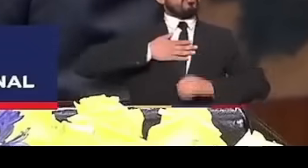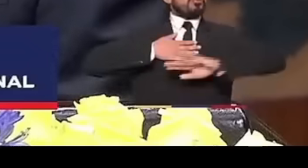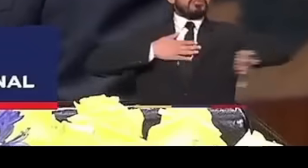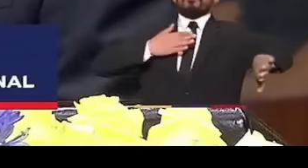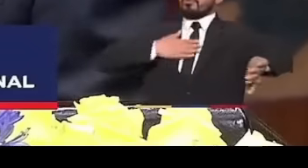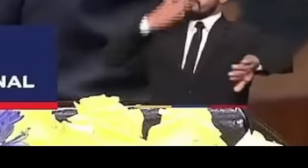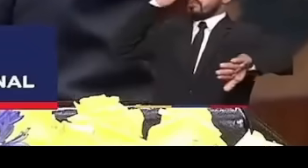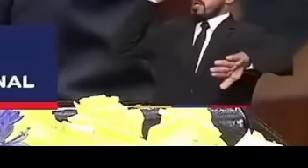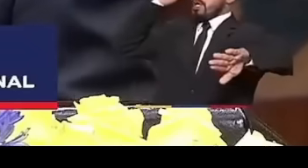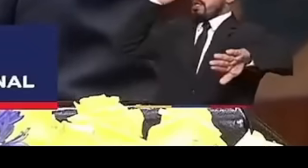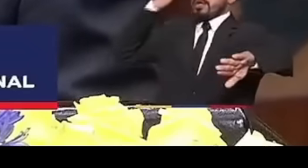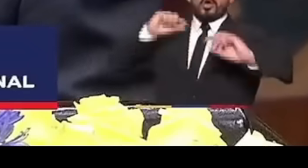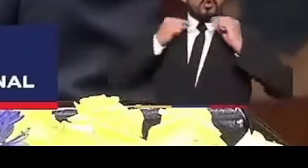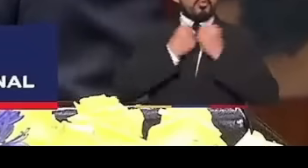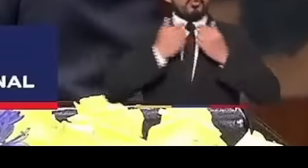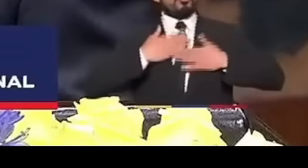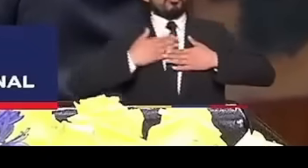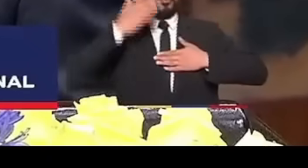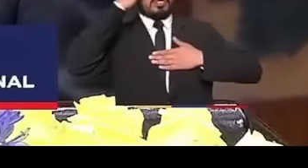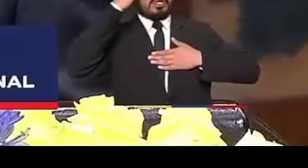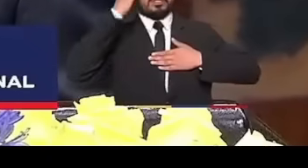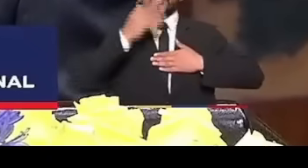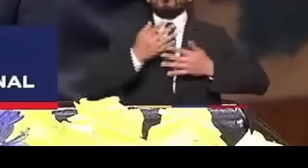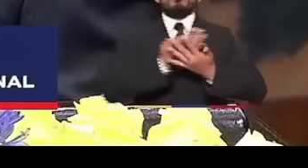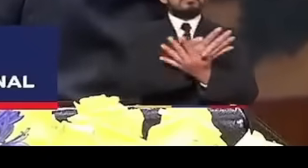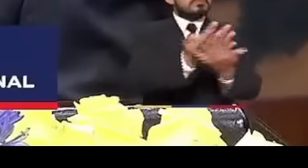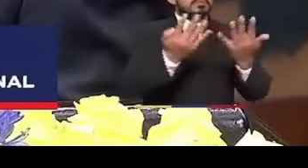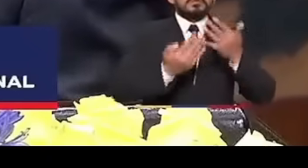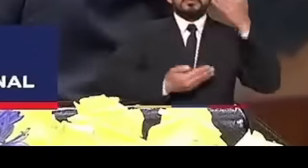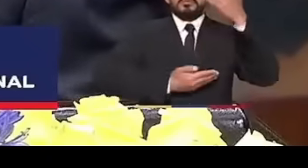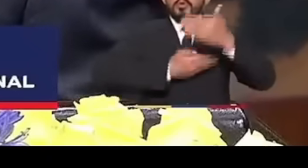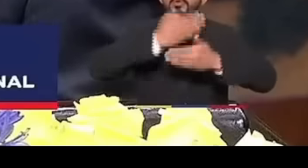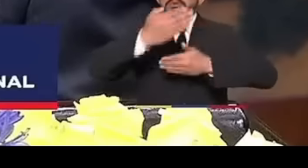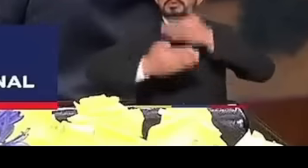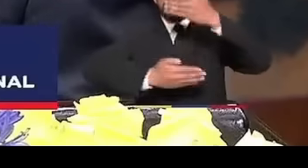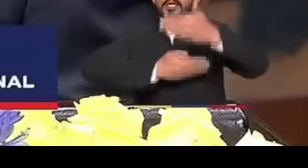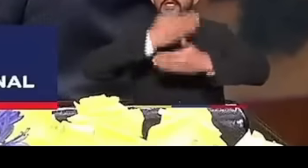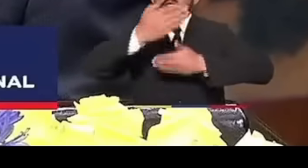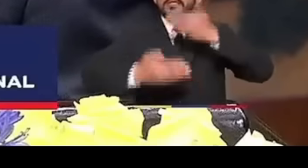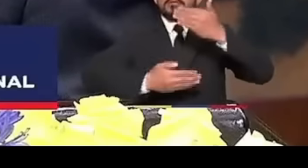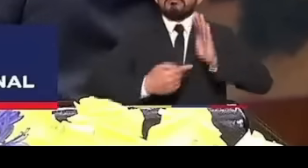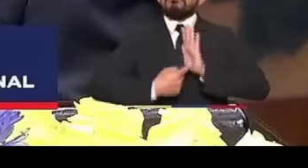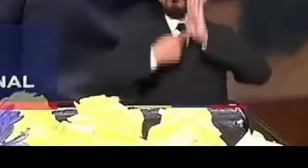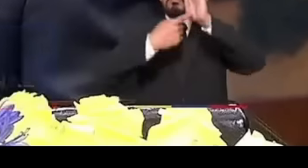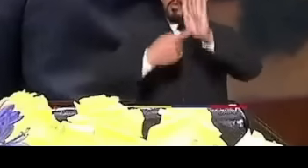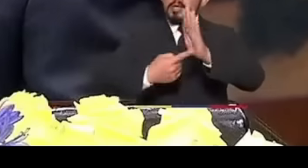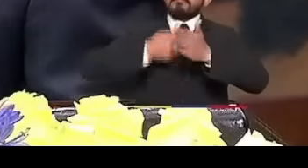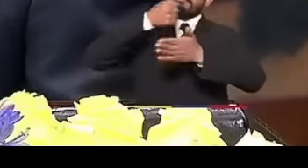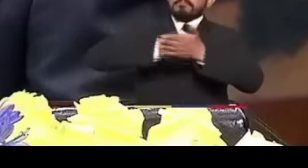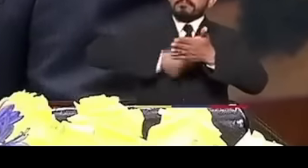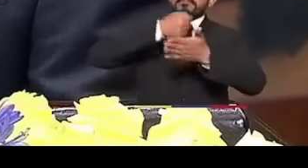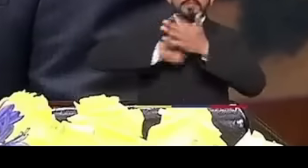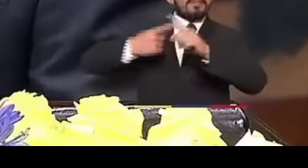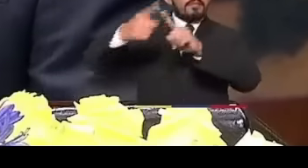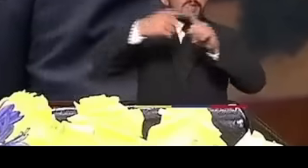un determinado grupo de ciudadanos, sino que surge de los procesos que garantizan una manifestación de esa